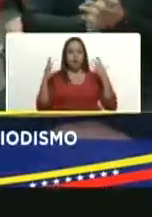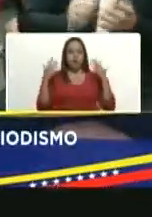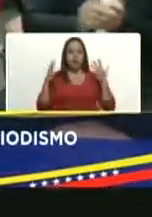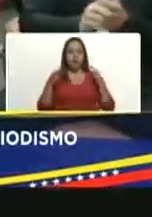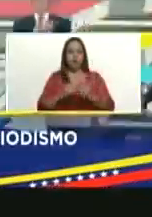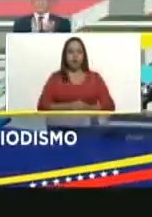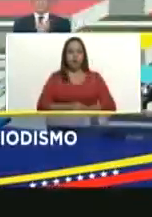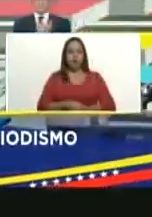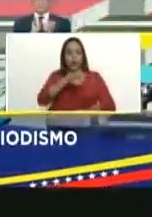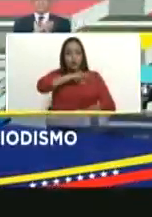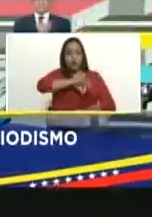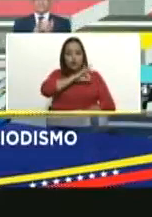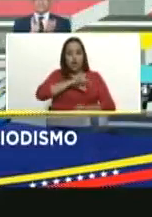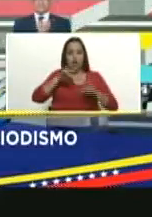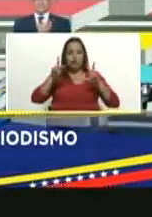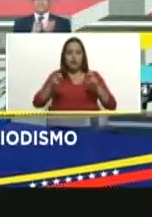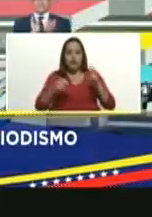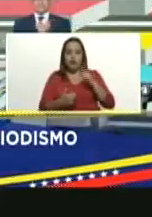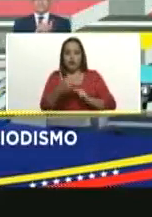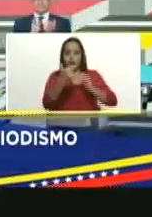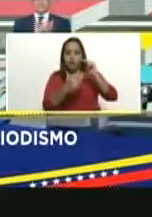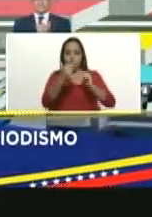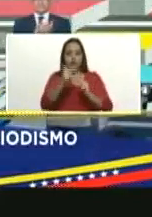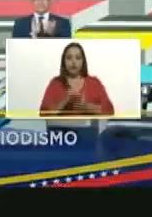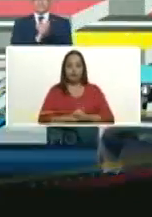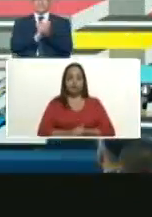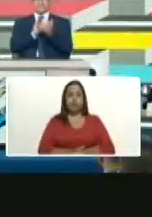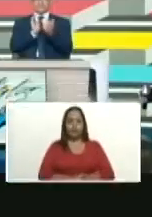con una sociedad nueva en construcción,